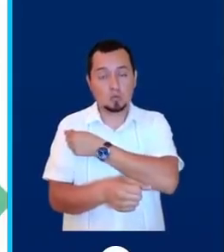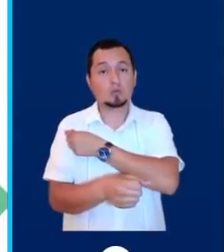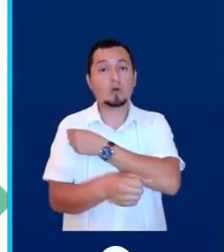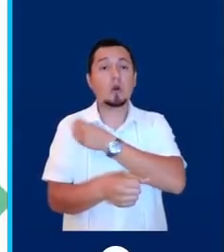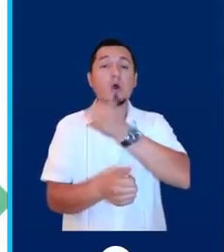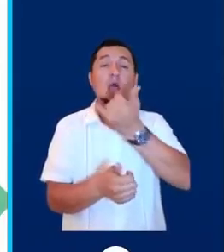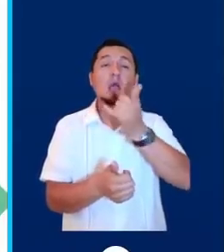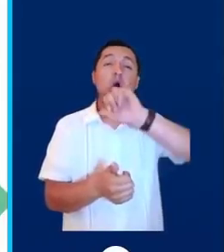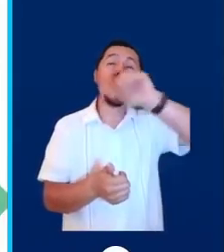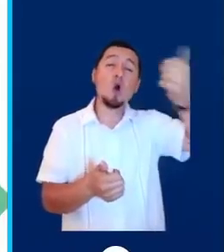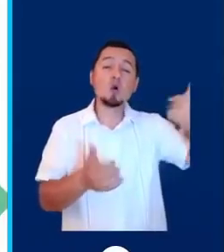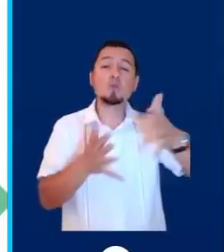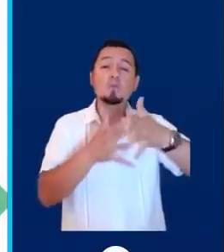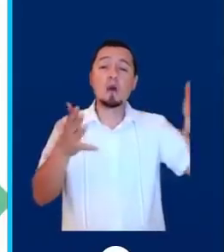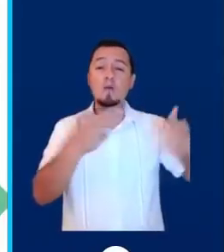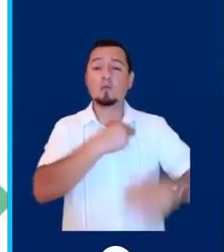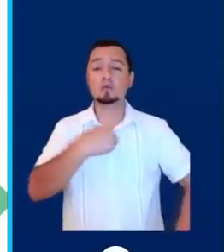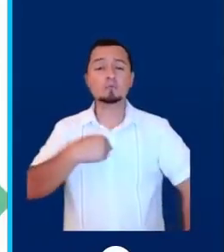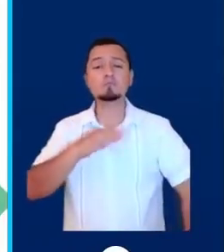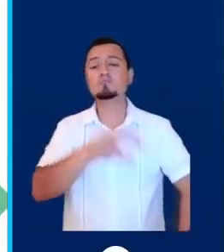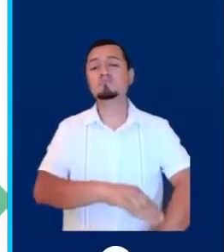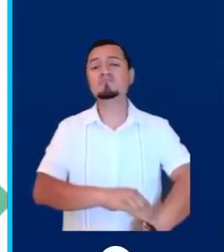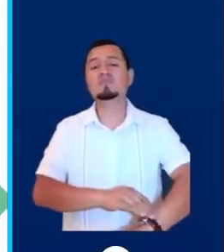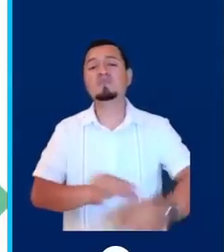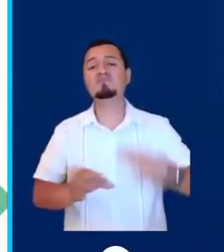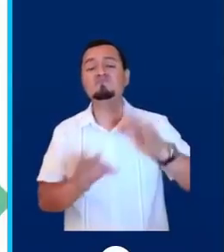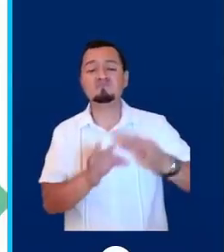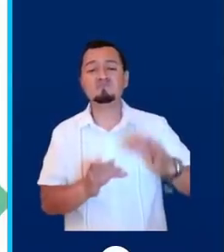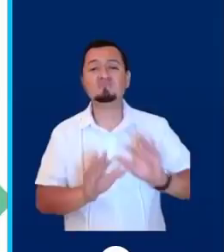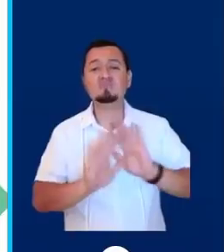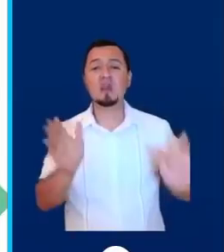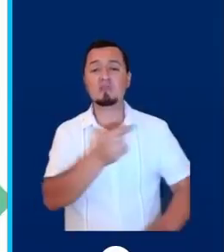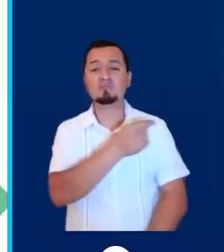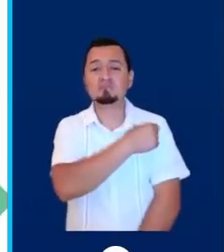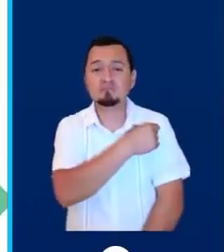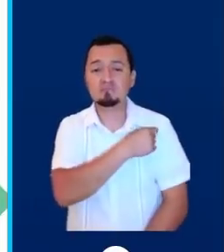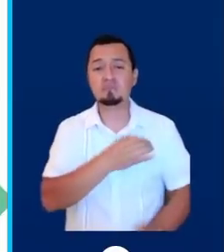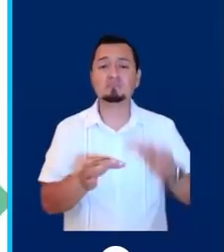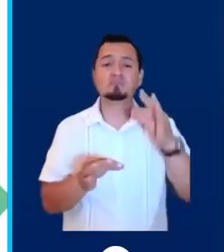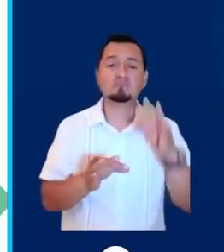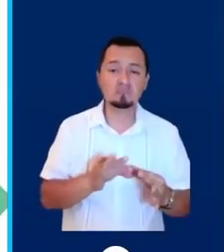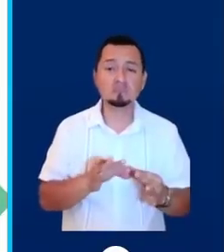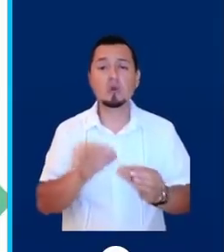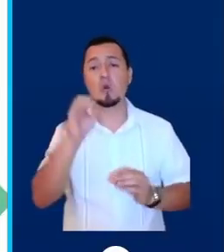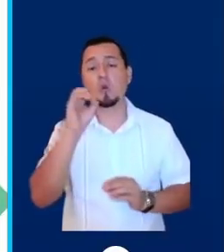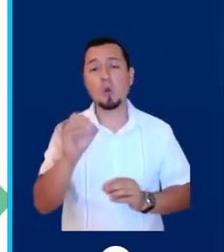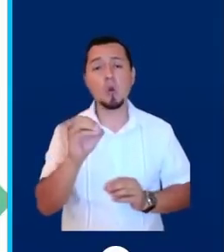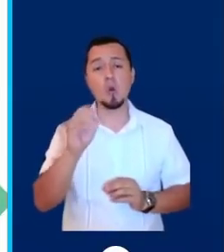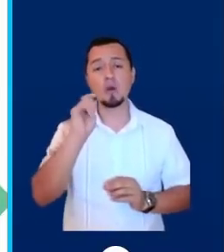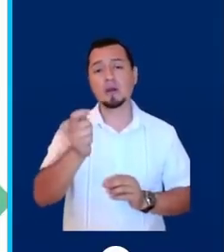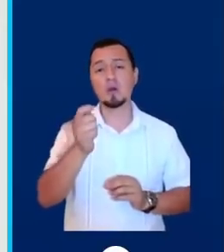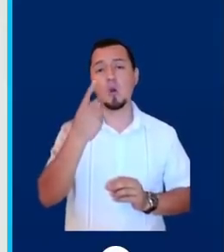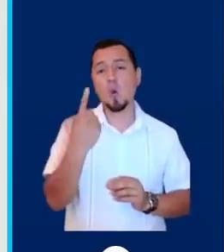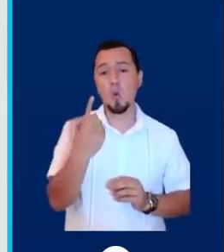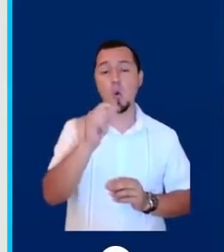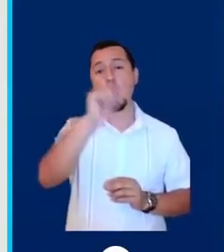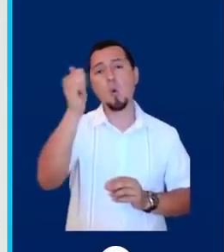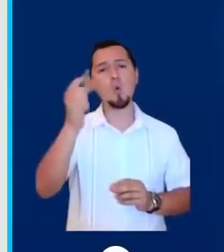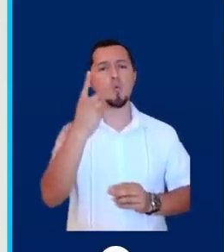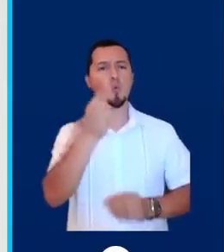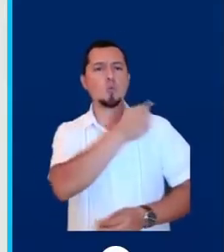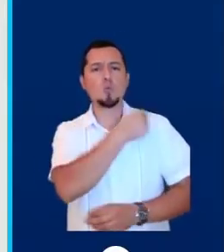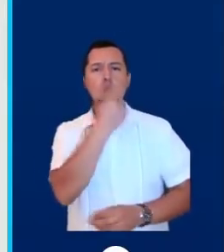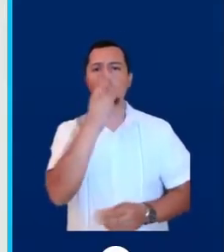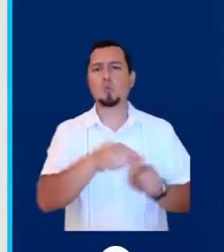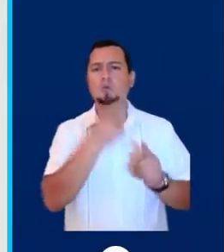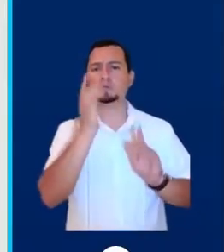de vacunación, es decir, hay municipios donde ya se les han completado las dos dosis o bien puesto la vacuna que es de una sola